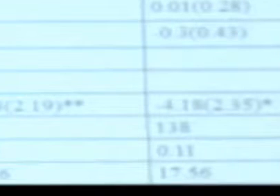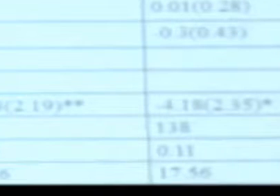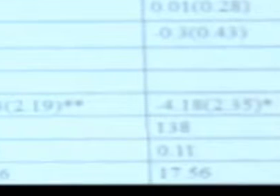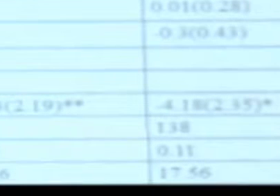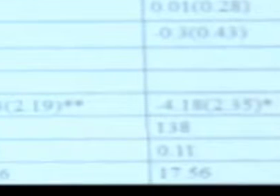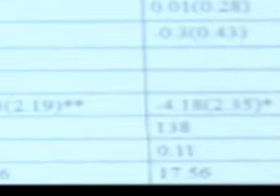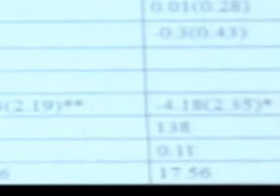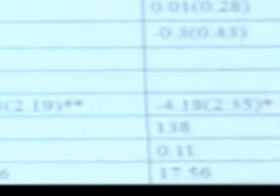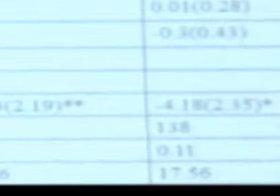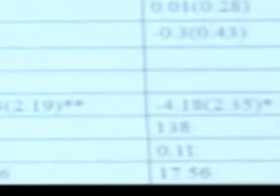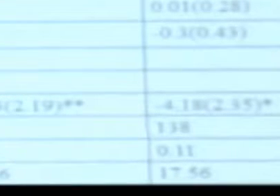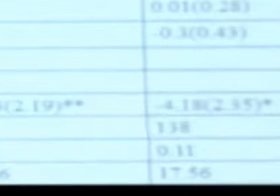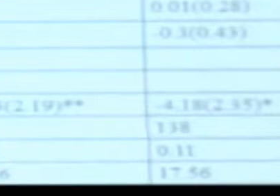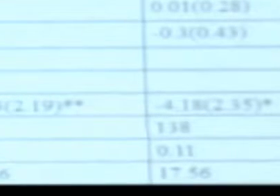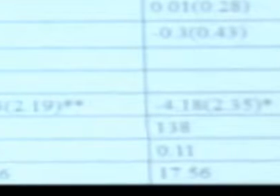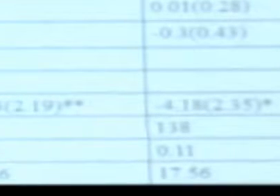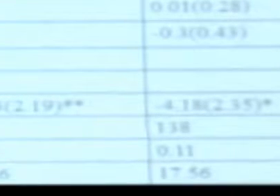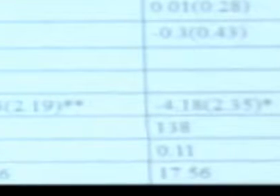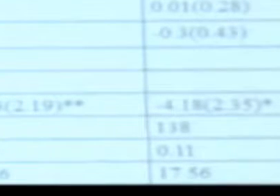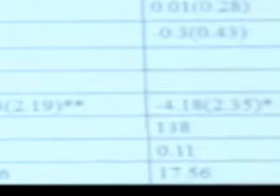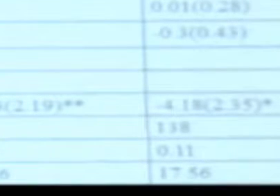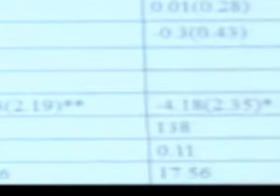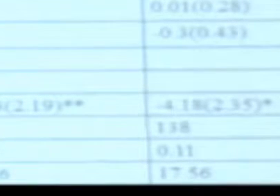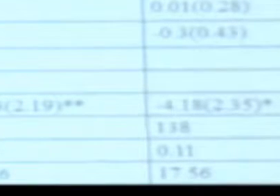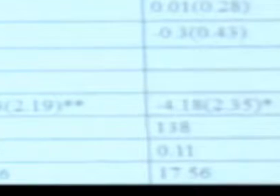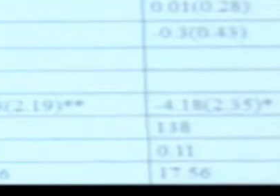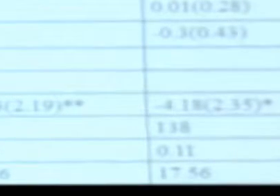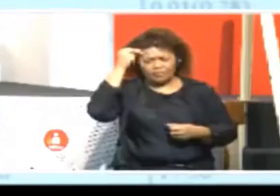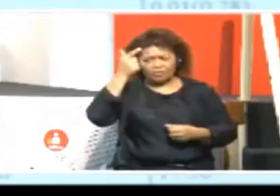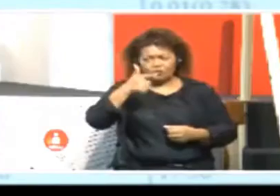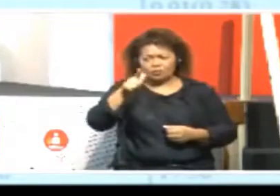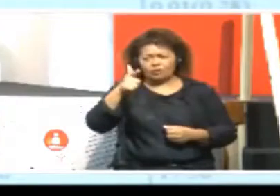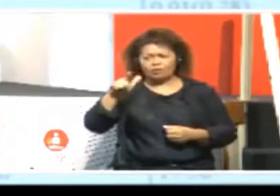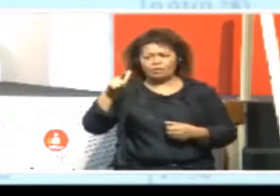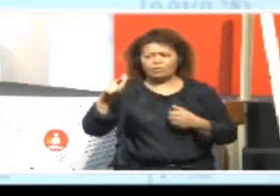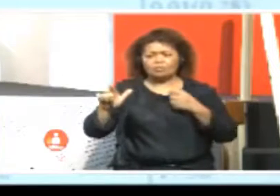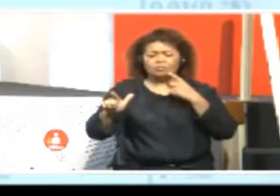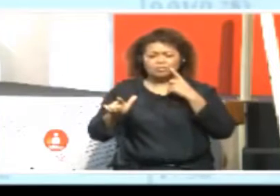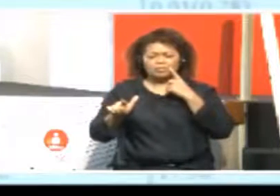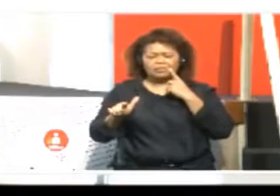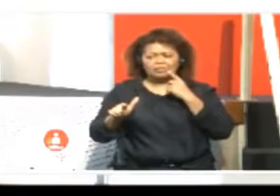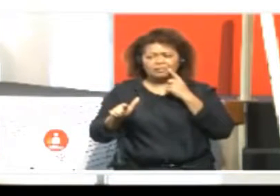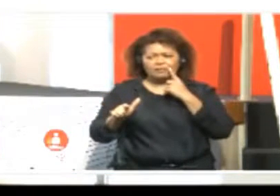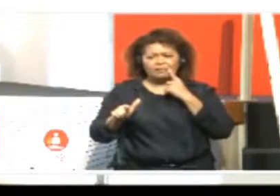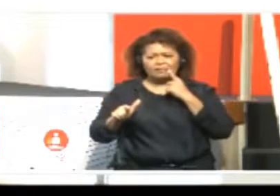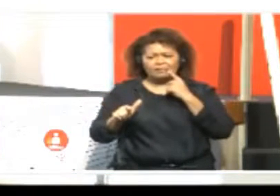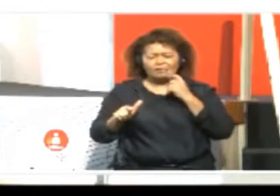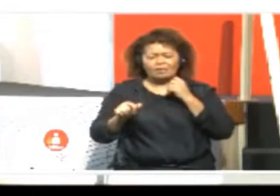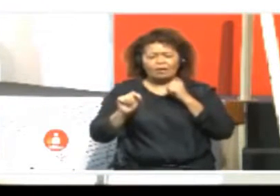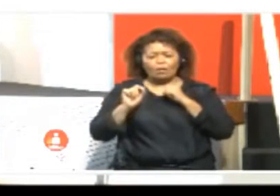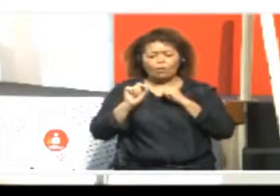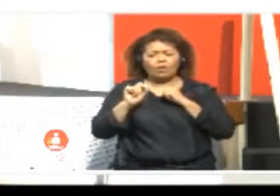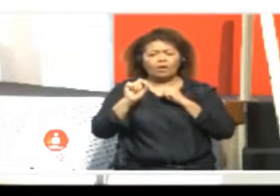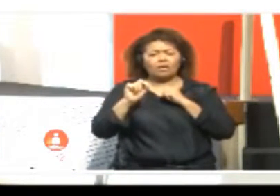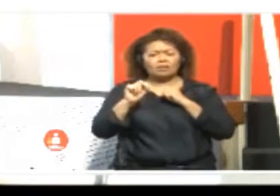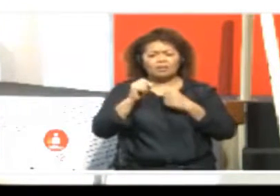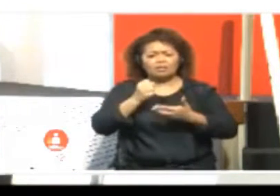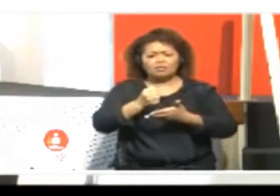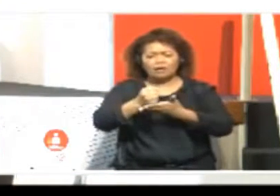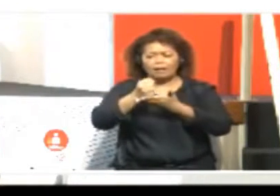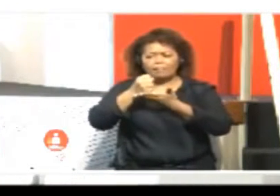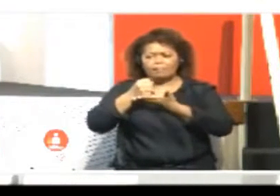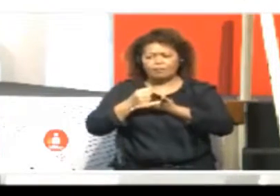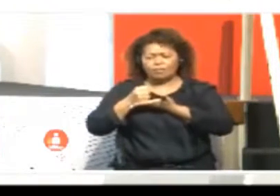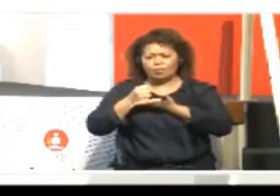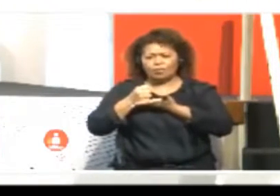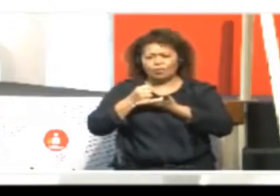el alcalde en el consejo, quiere decir el número de veedores que apoyan al alcalde, influyen en si el